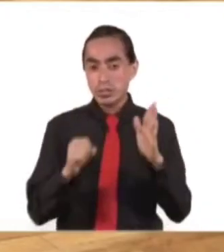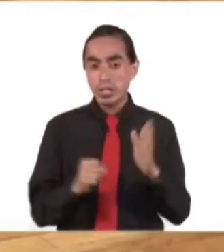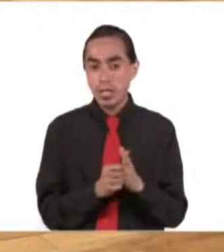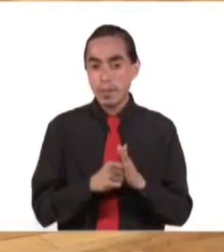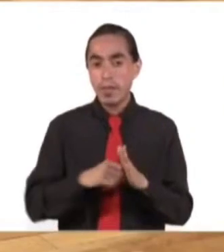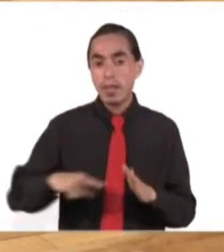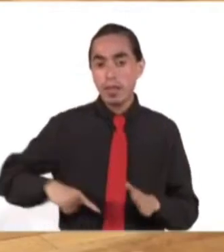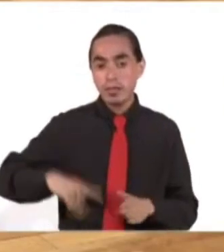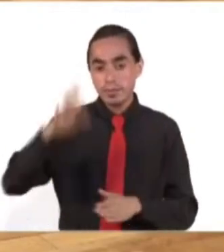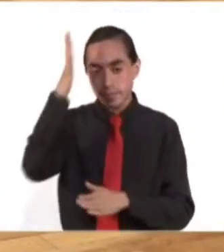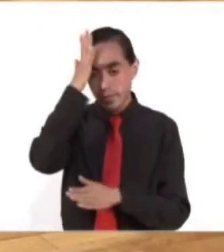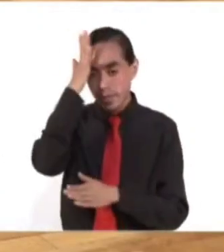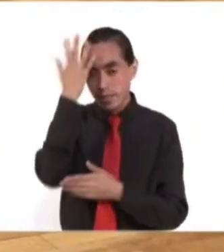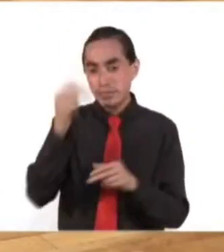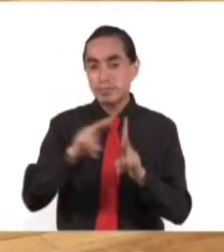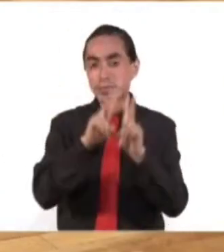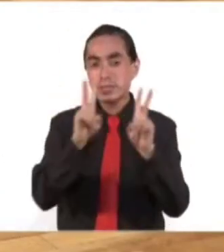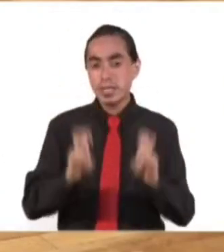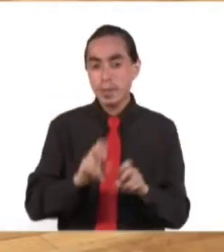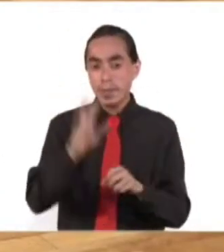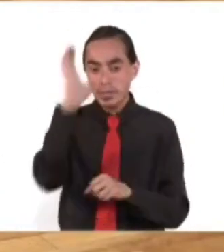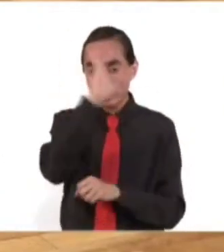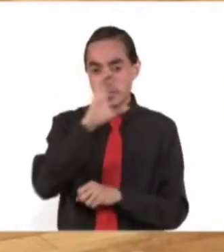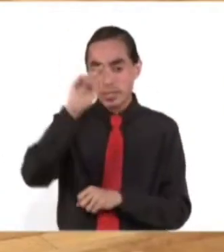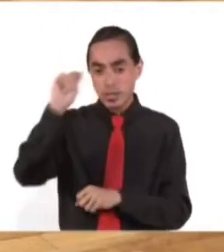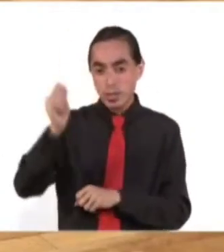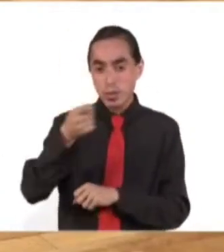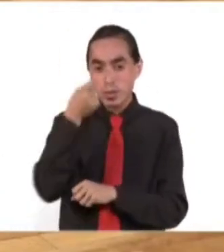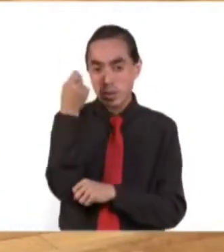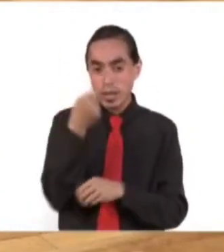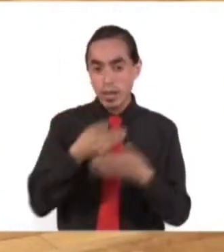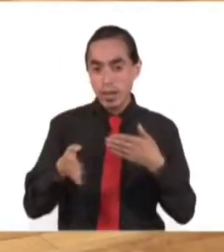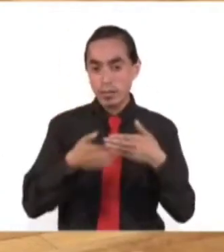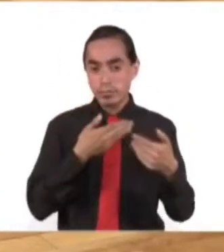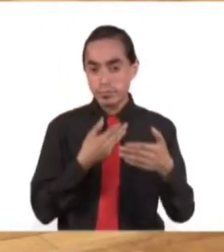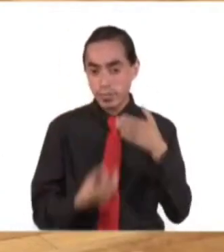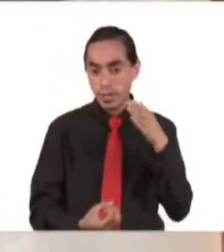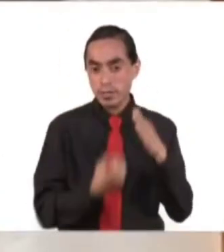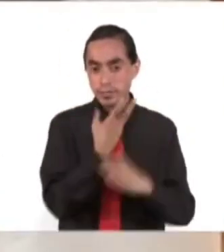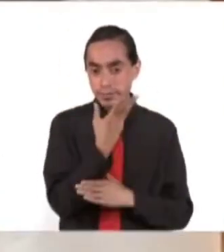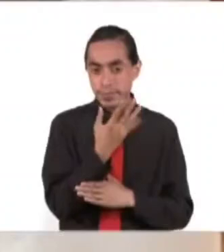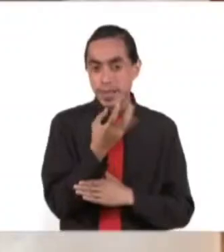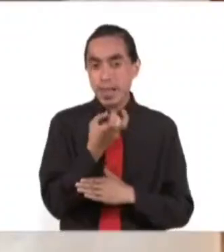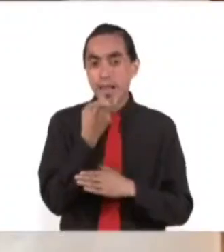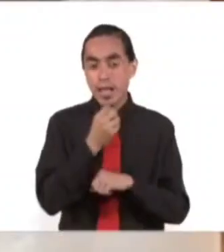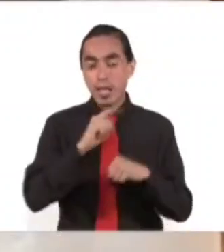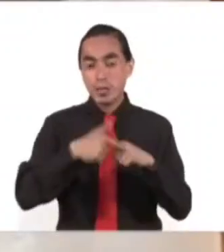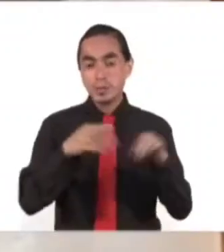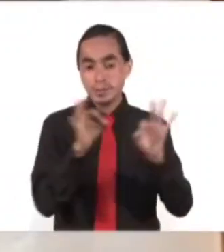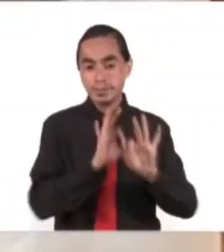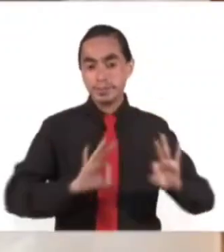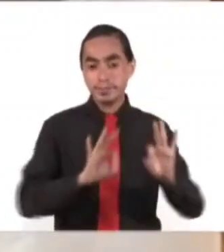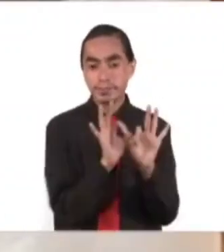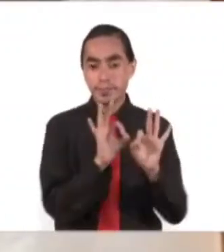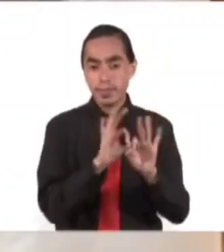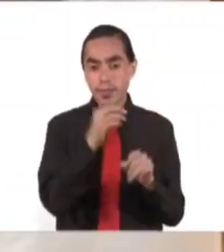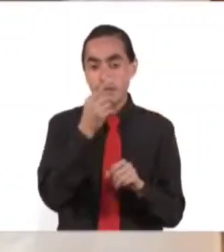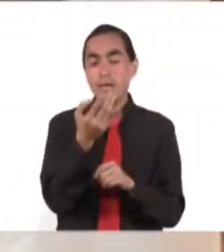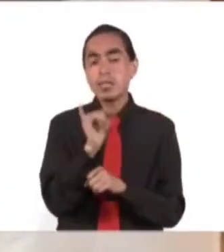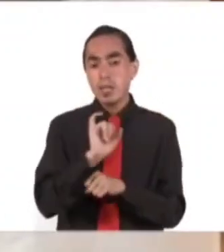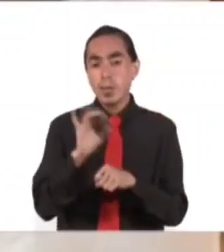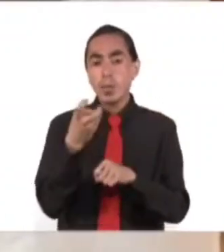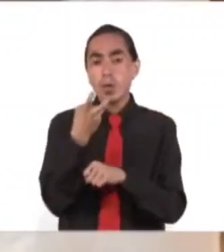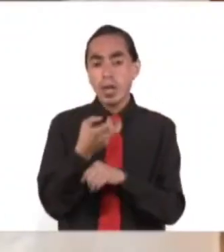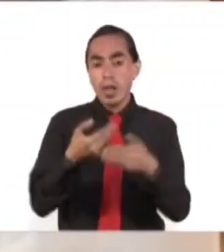gobernanza en materia de ciencia, tecnología e innovación que ha hecho indispensable llevar a cabo